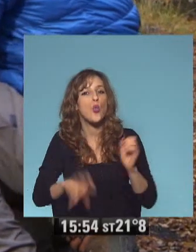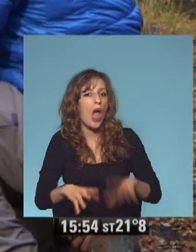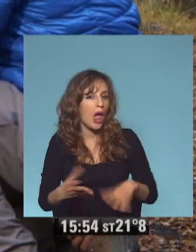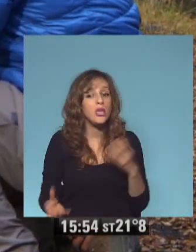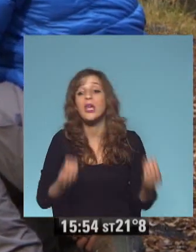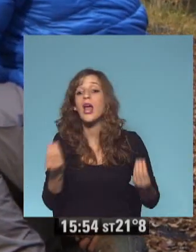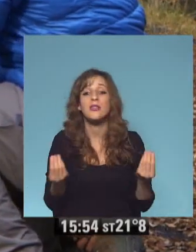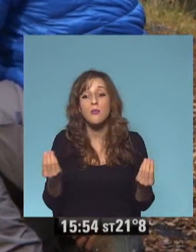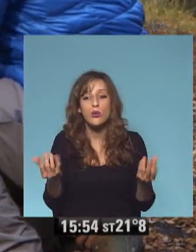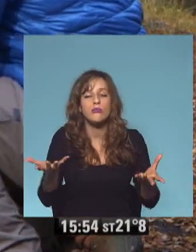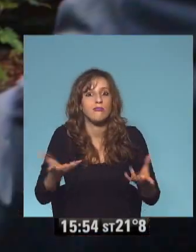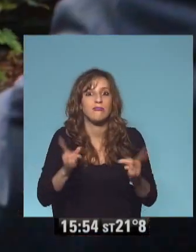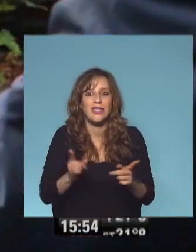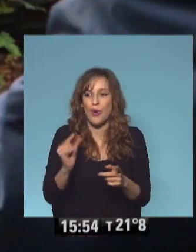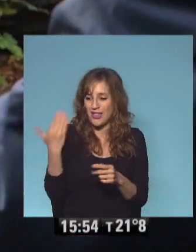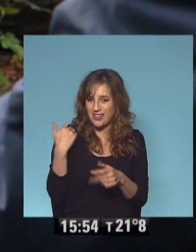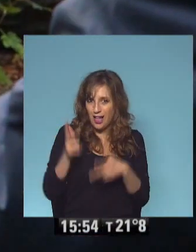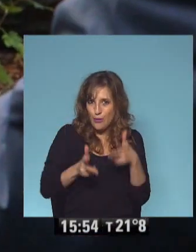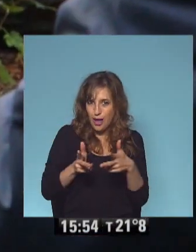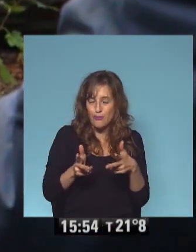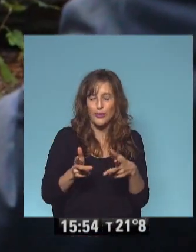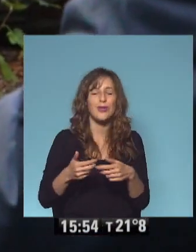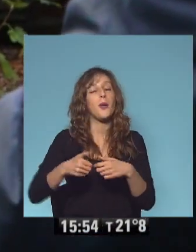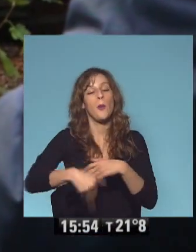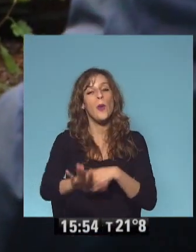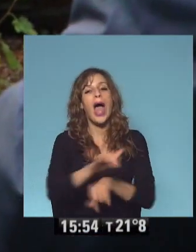residuos Estábamos hablando de eso Estábamos hablando de